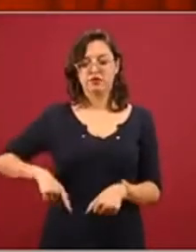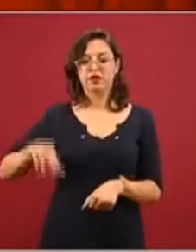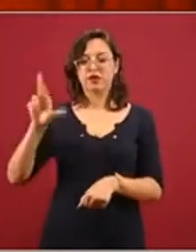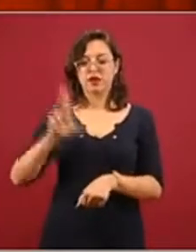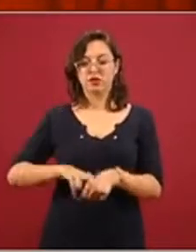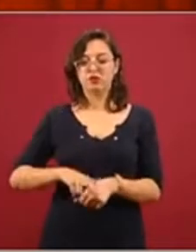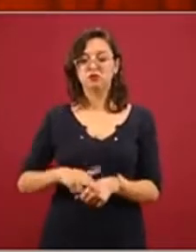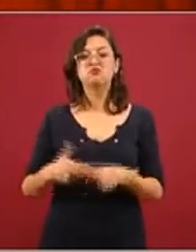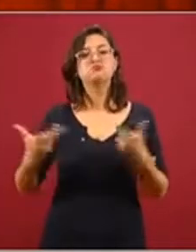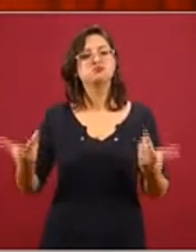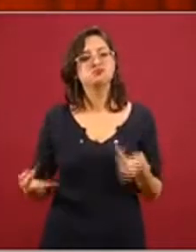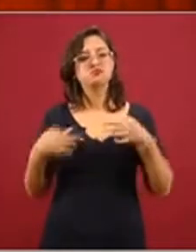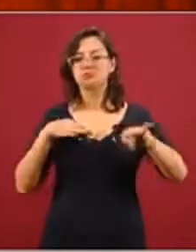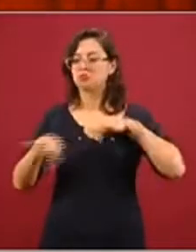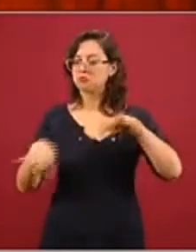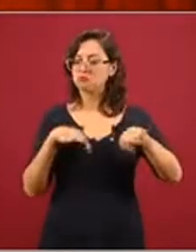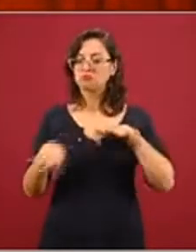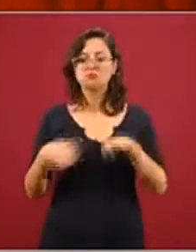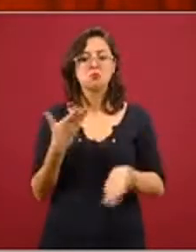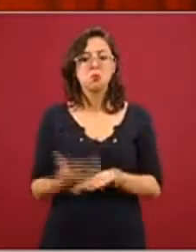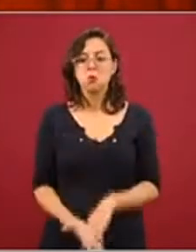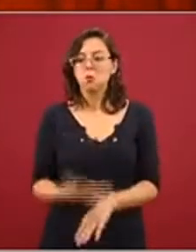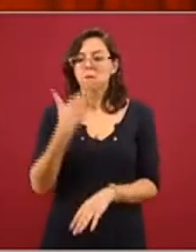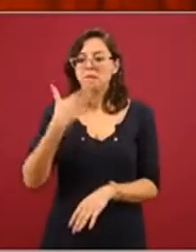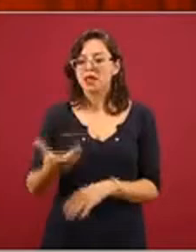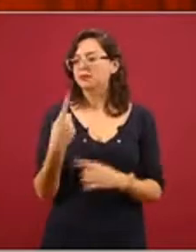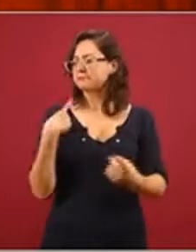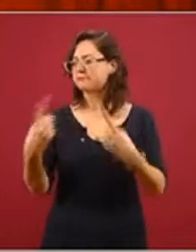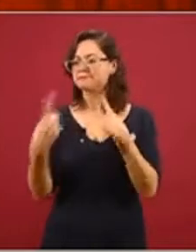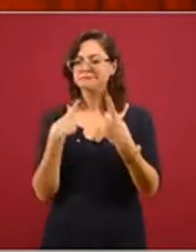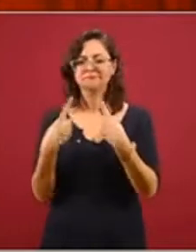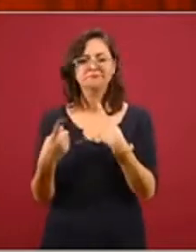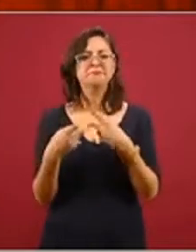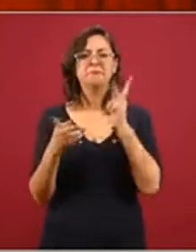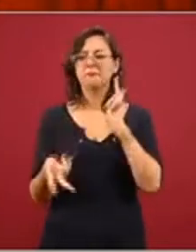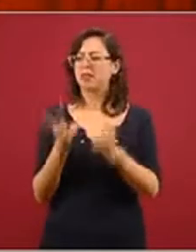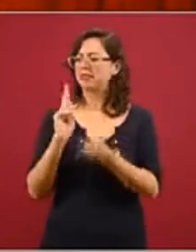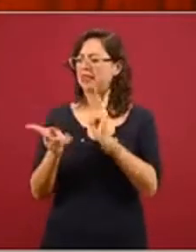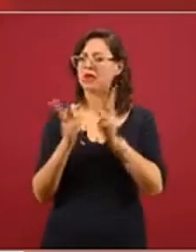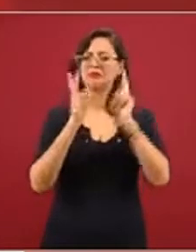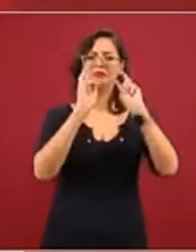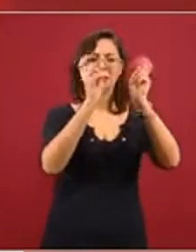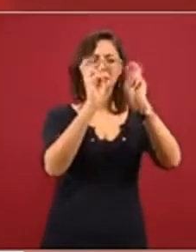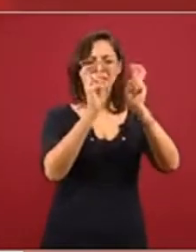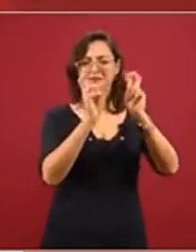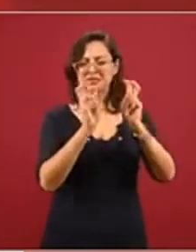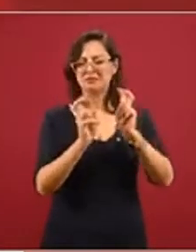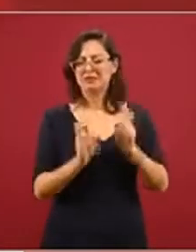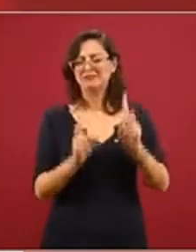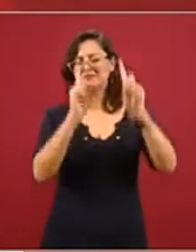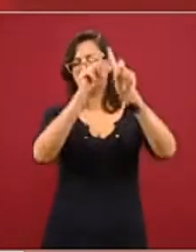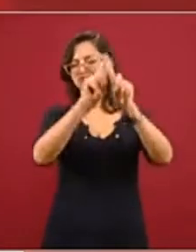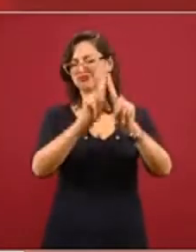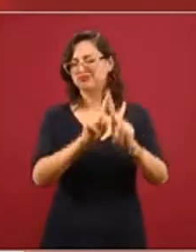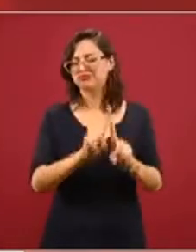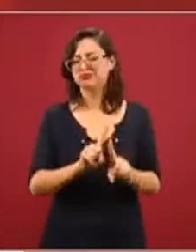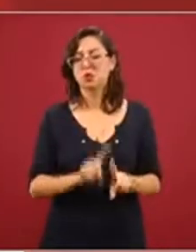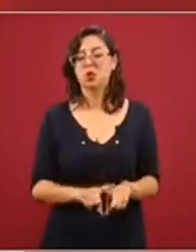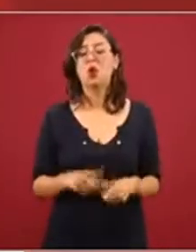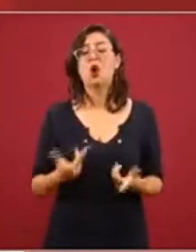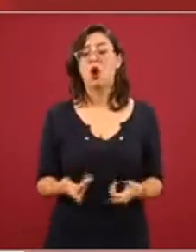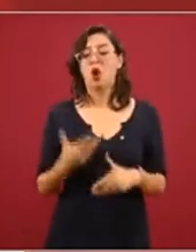productiva, eso es lo que quiero decir, es muy productiva la conversación porque se tocan distintos temas en esta ocasión con motivo